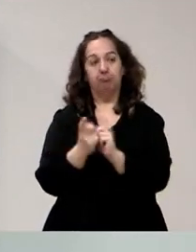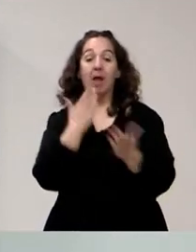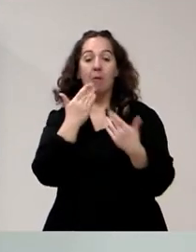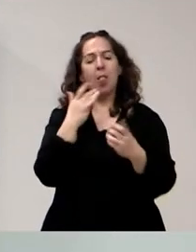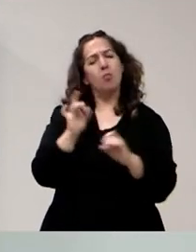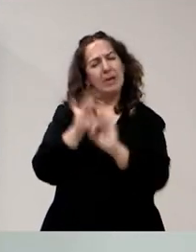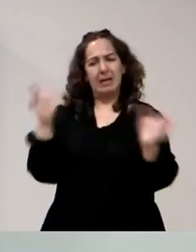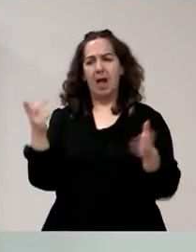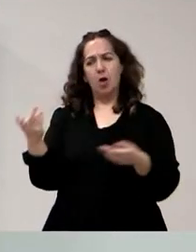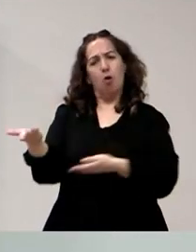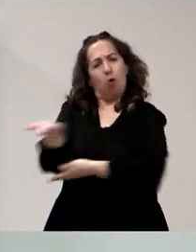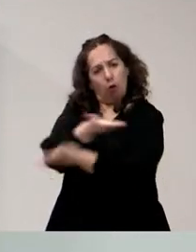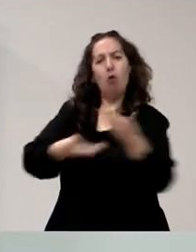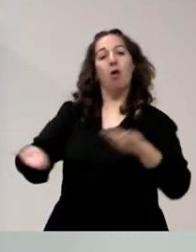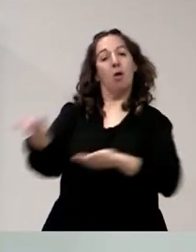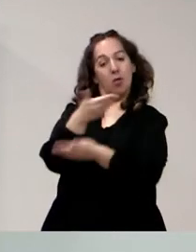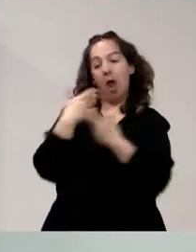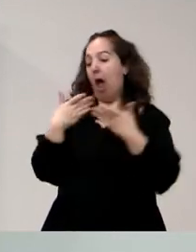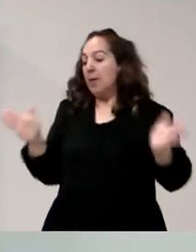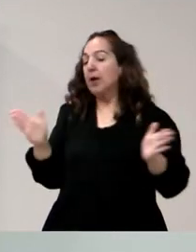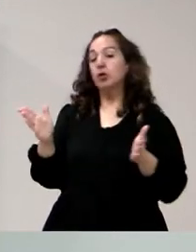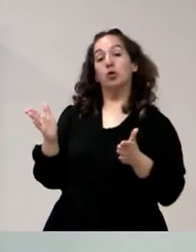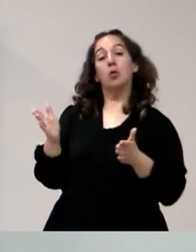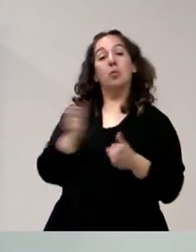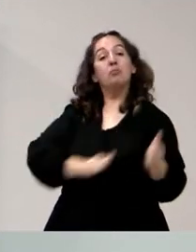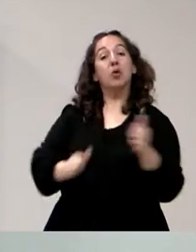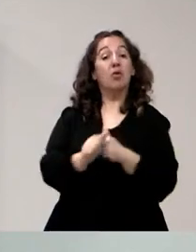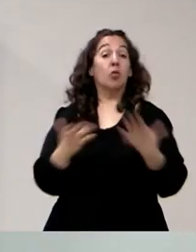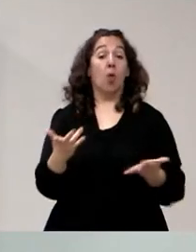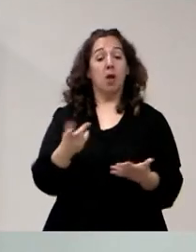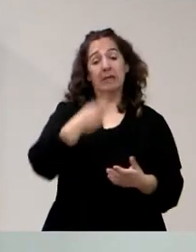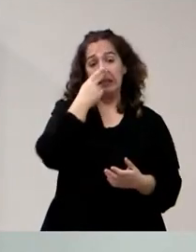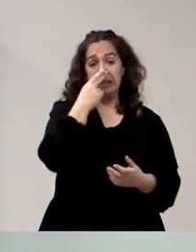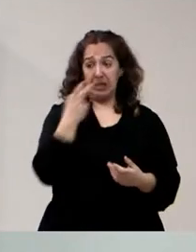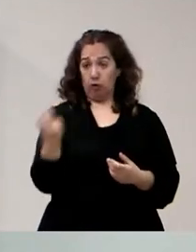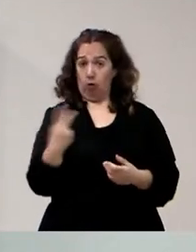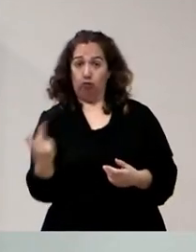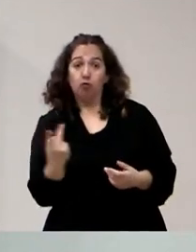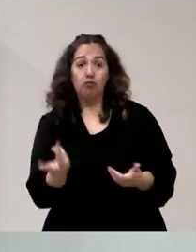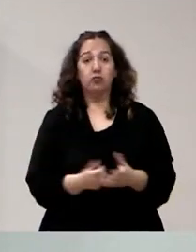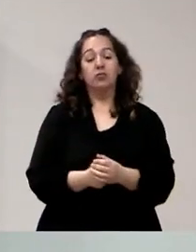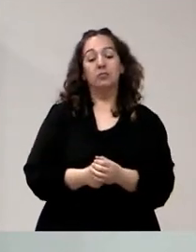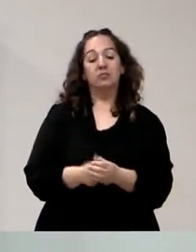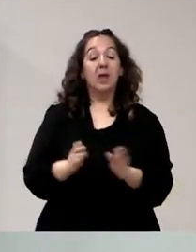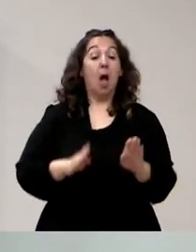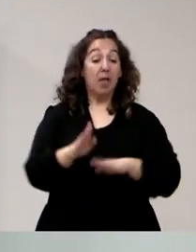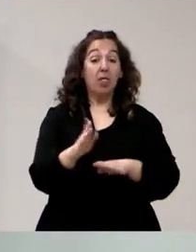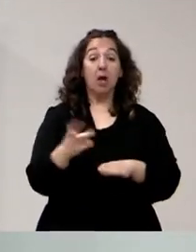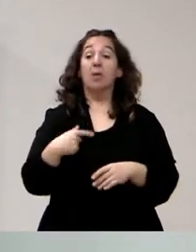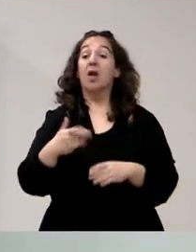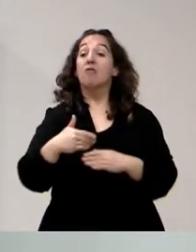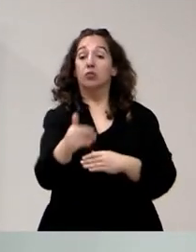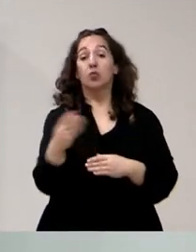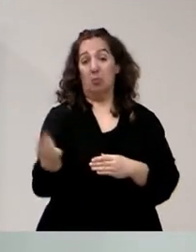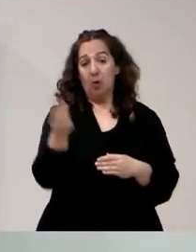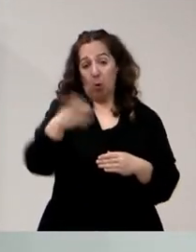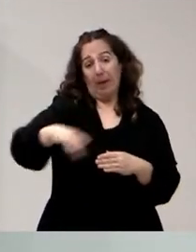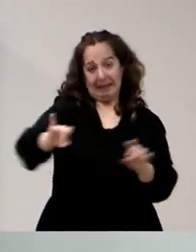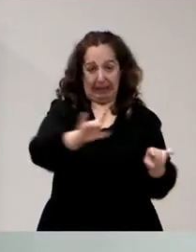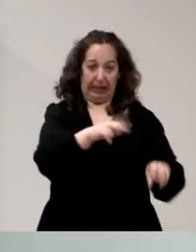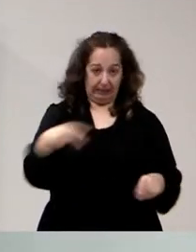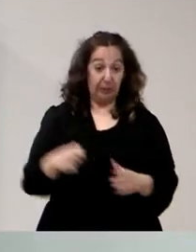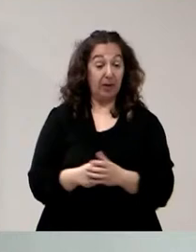predisposición compartida para hacer prevalecer nuestro interés mutuo por avanzar en pro del mejor futuro para para esta tierra para